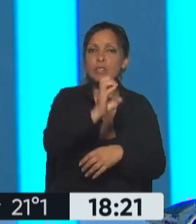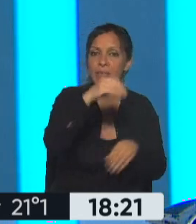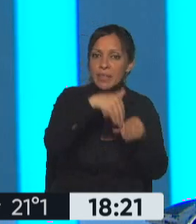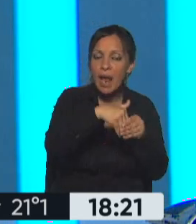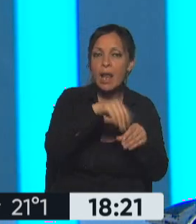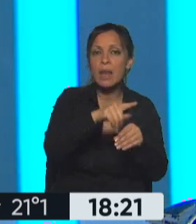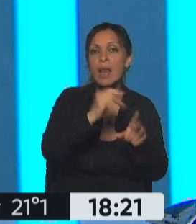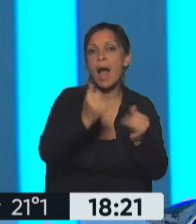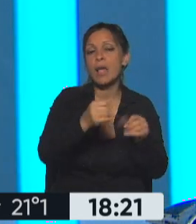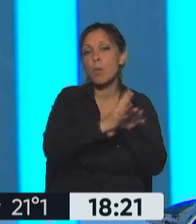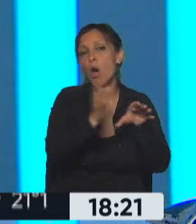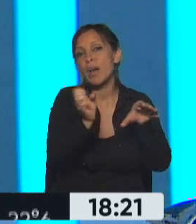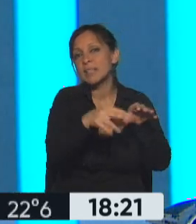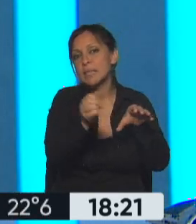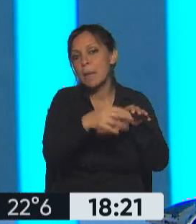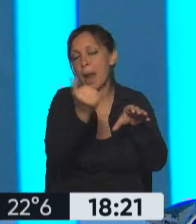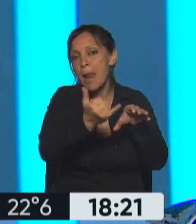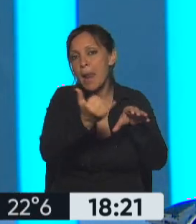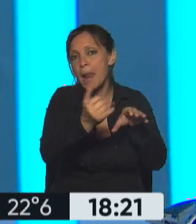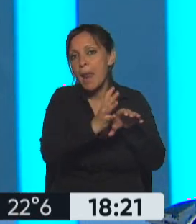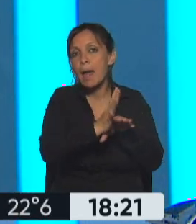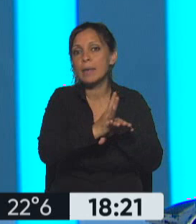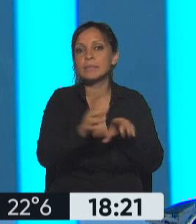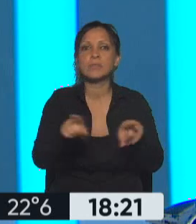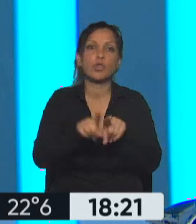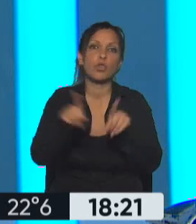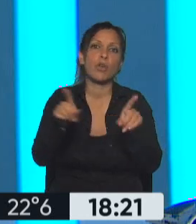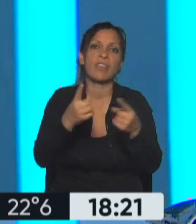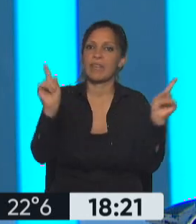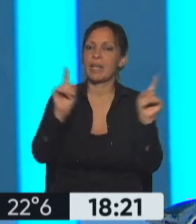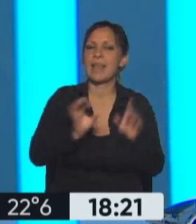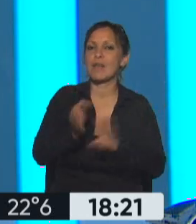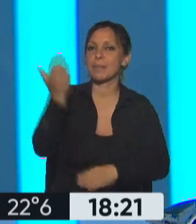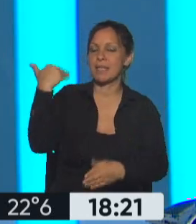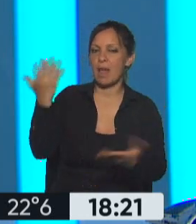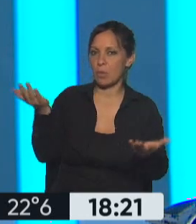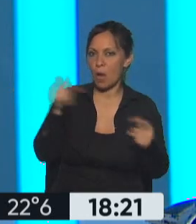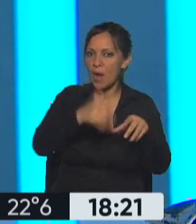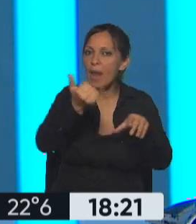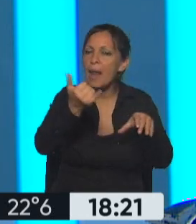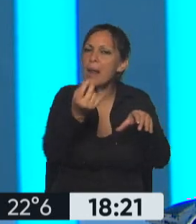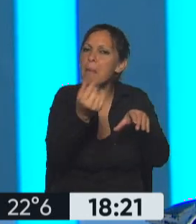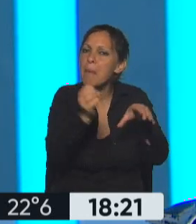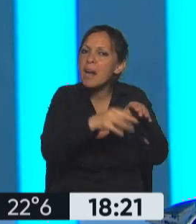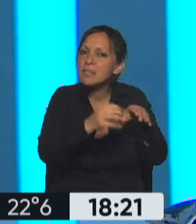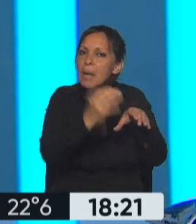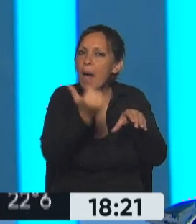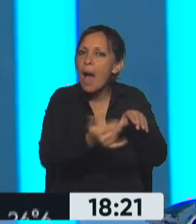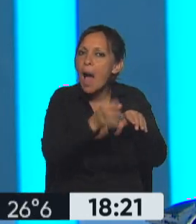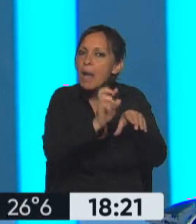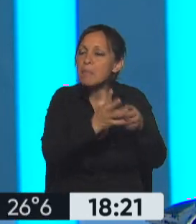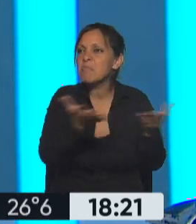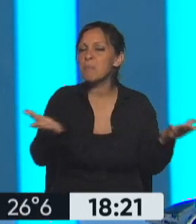de acumulación de reservas, no lo contrario, no lo que pasaba, por ejemplo, el año pasado. Entonces, tampoco hay